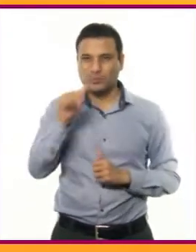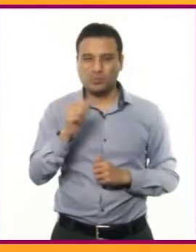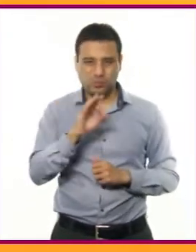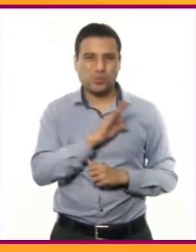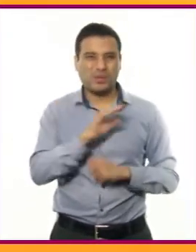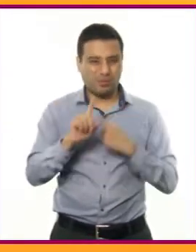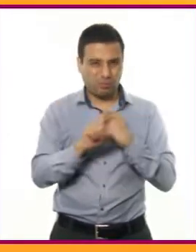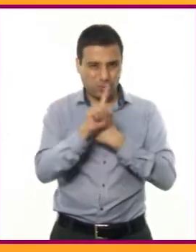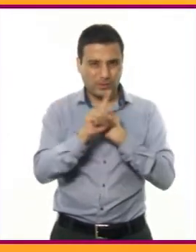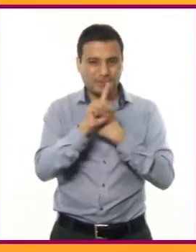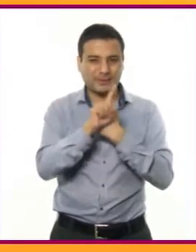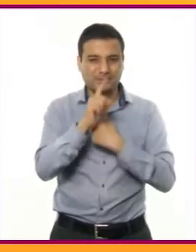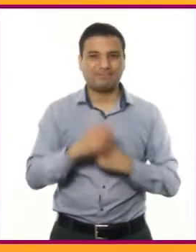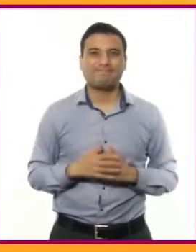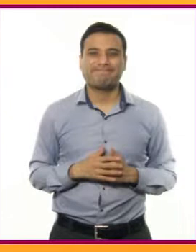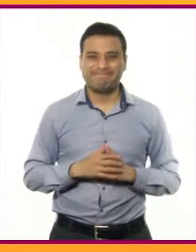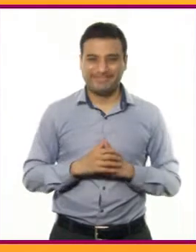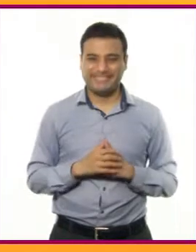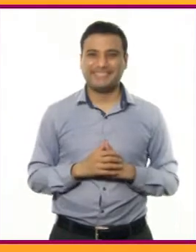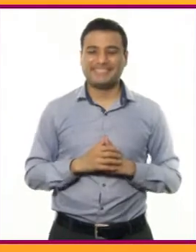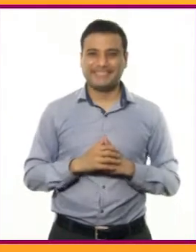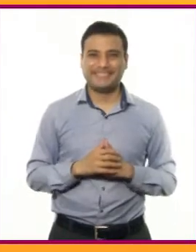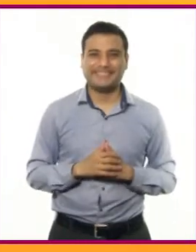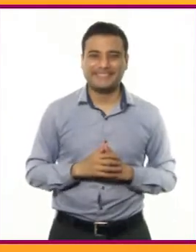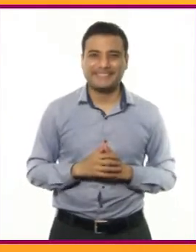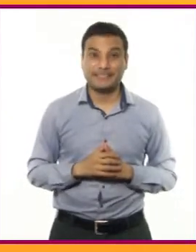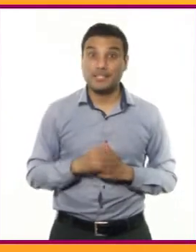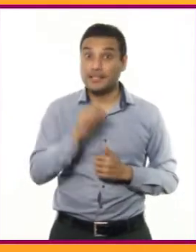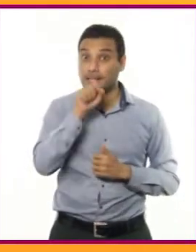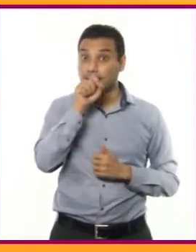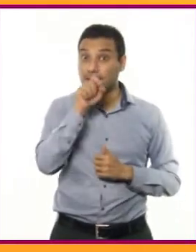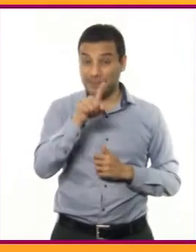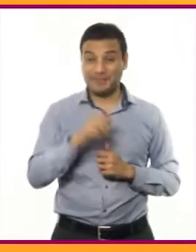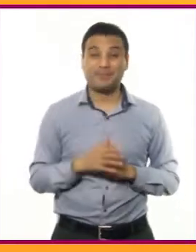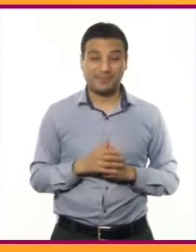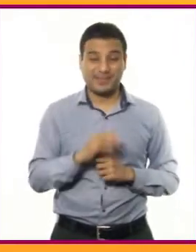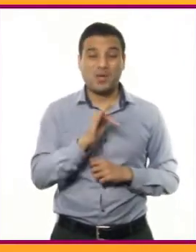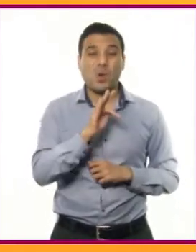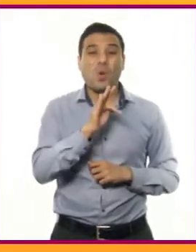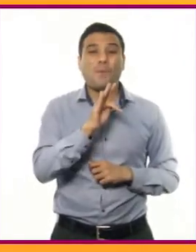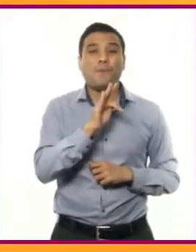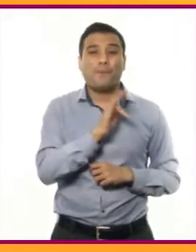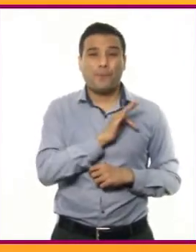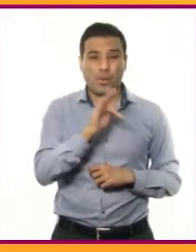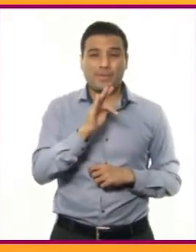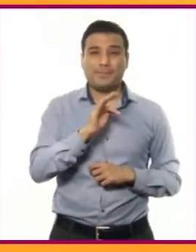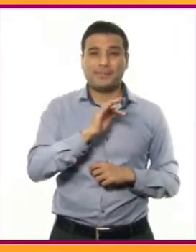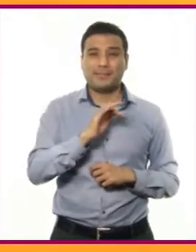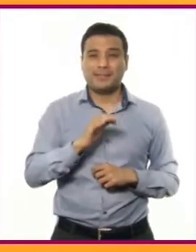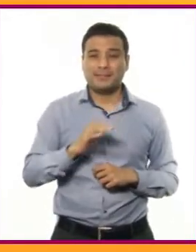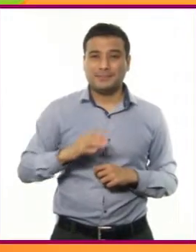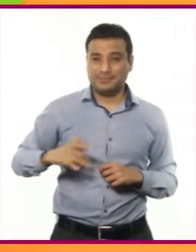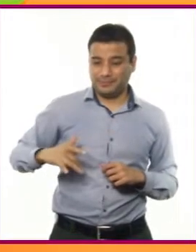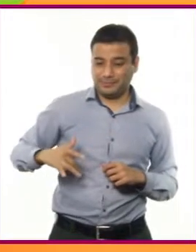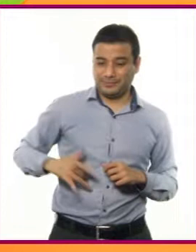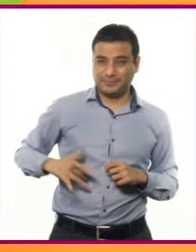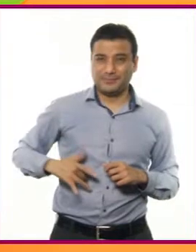padecen enfermedades crónicas. Y también se ha comprobado que pueden exacerbar la falla renal